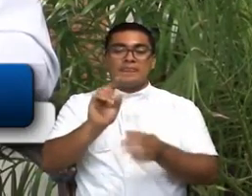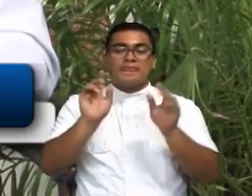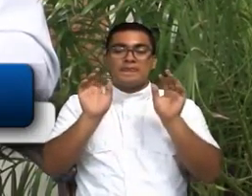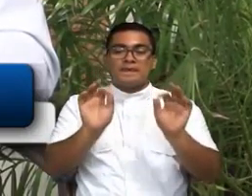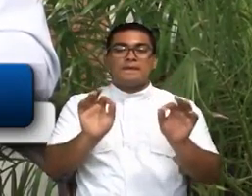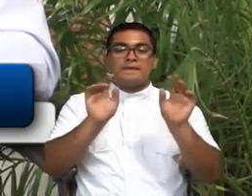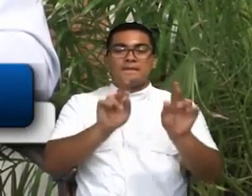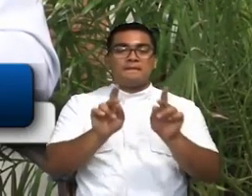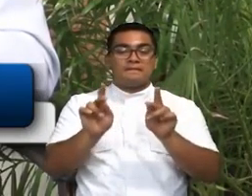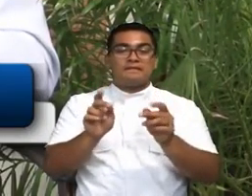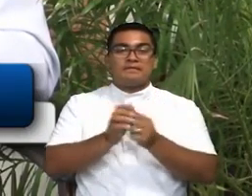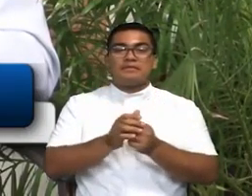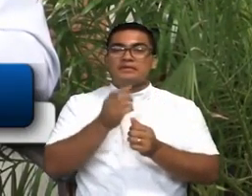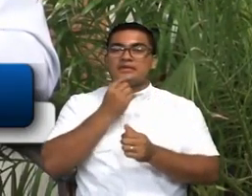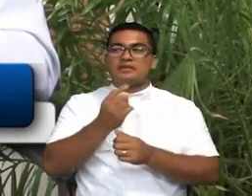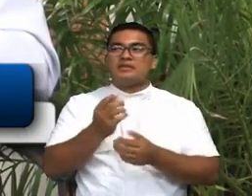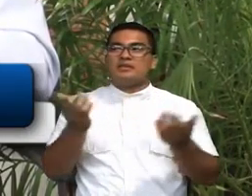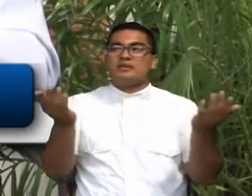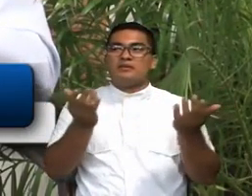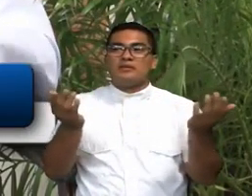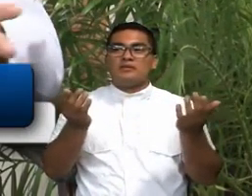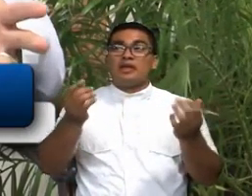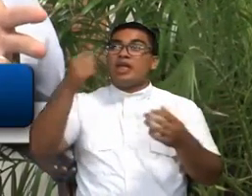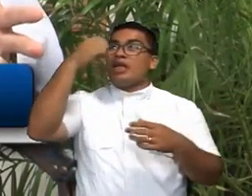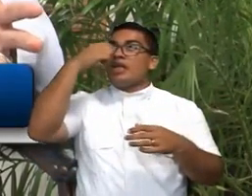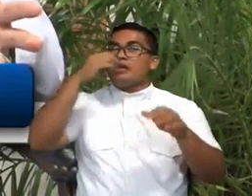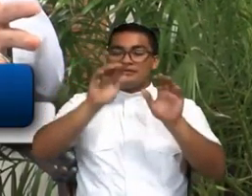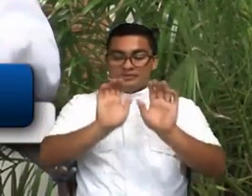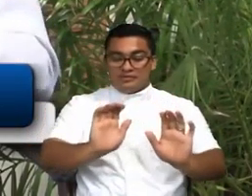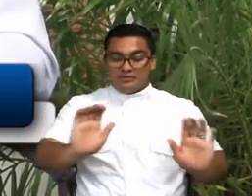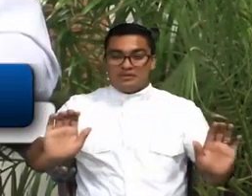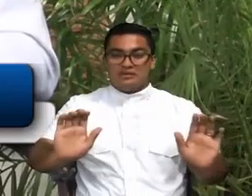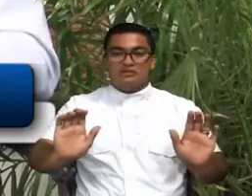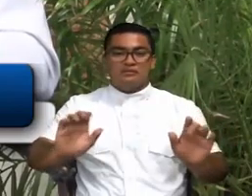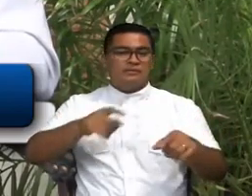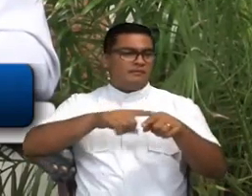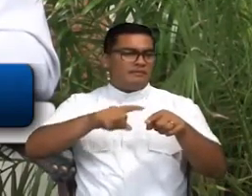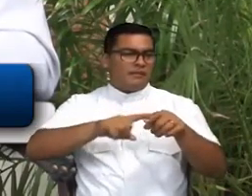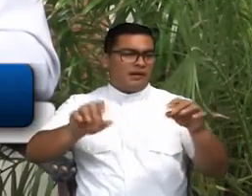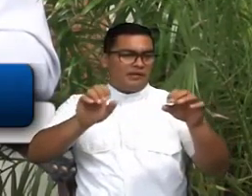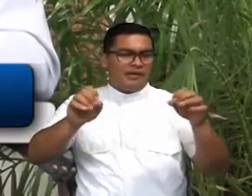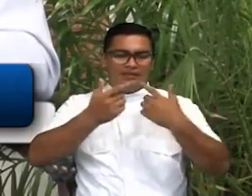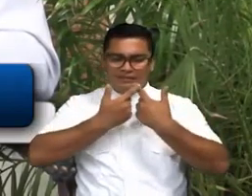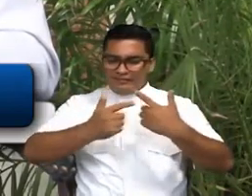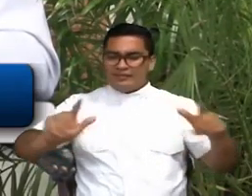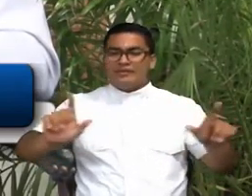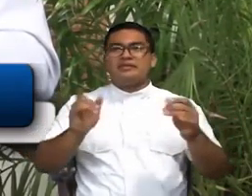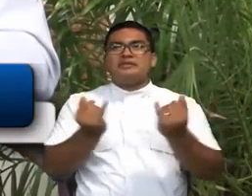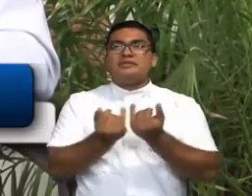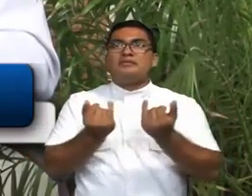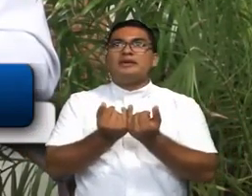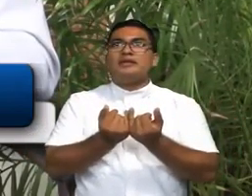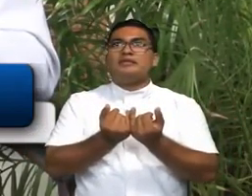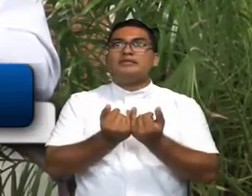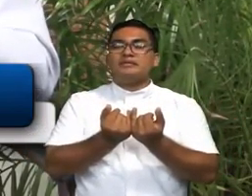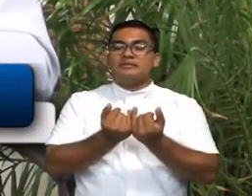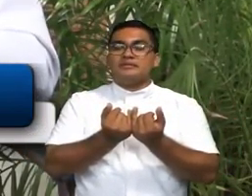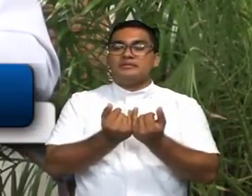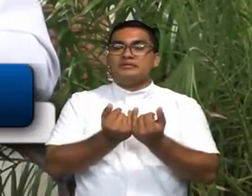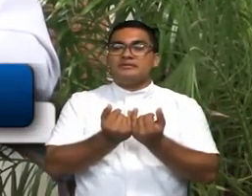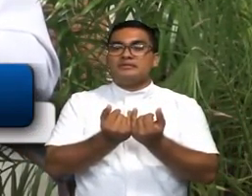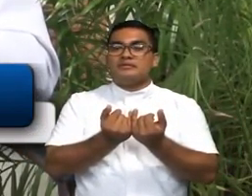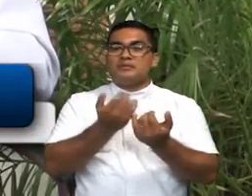vacuna. La aplicación de esa vacuna es meramente gratis, ¿ya? Y aparte de lo que es la vacuna, es tener una